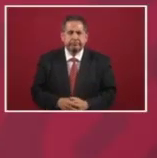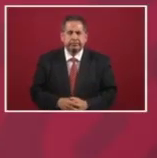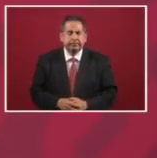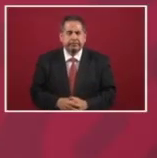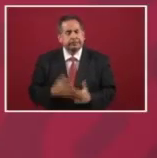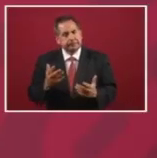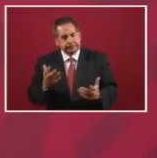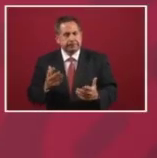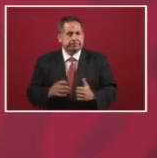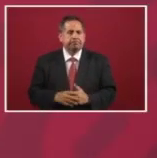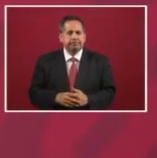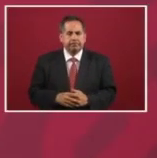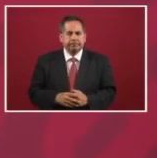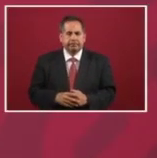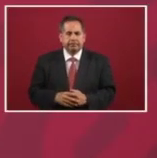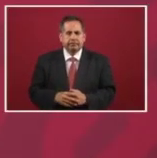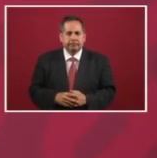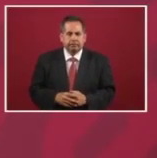Entonces,